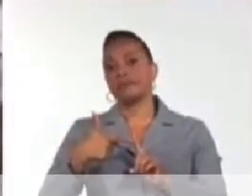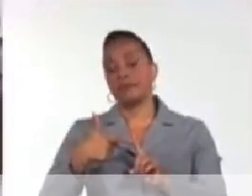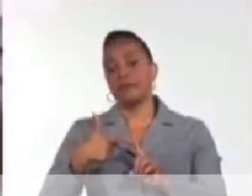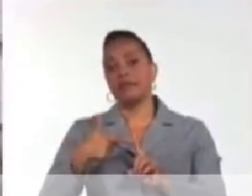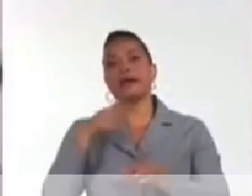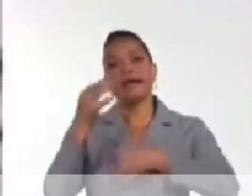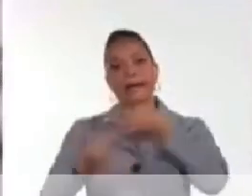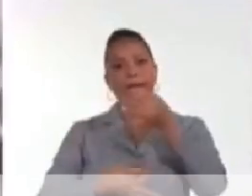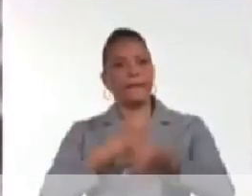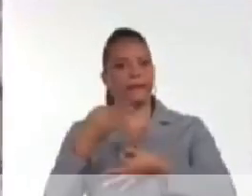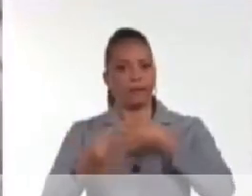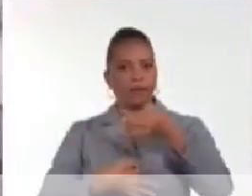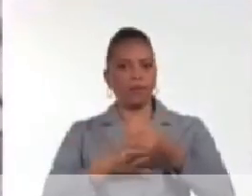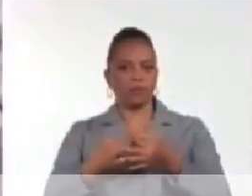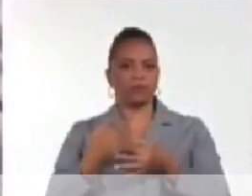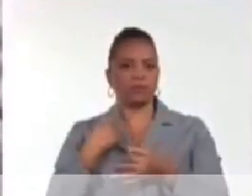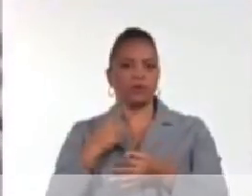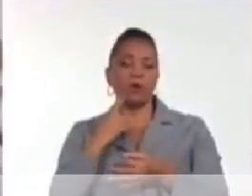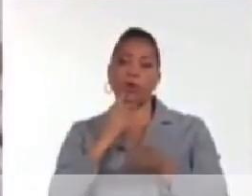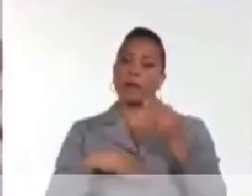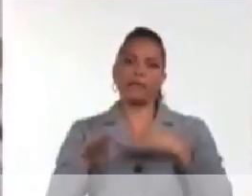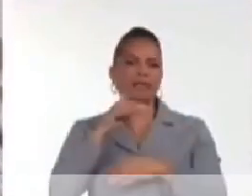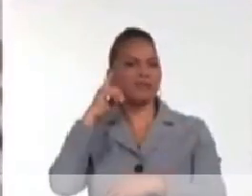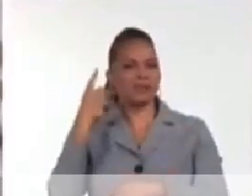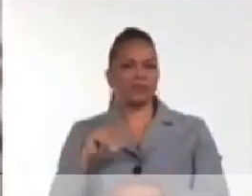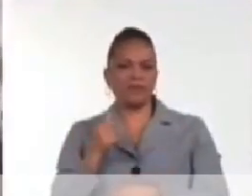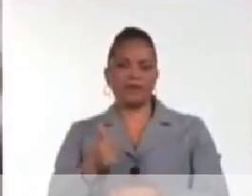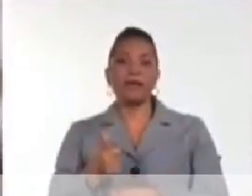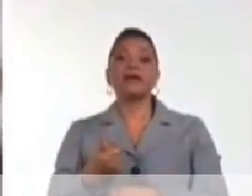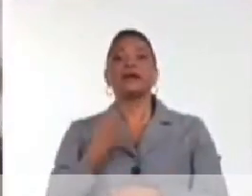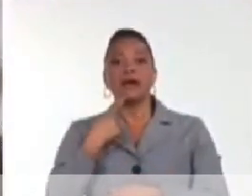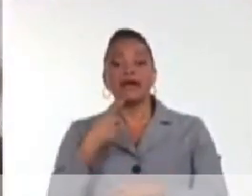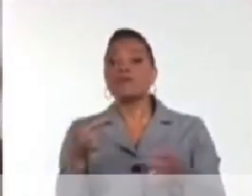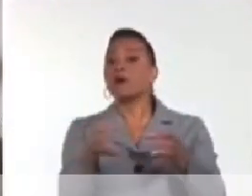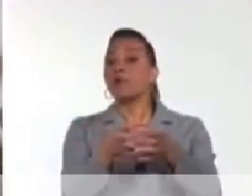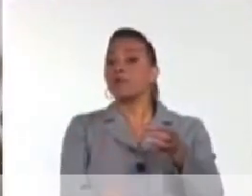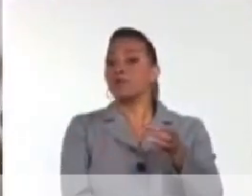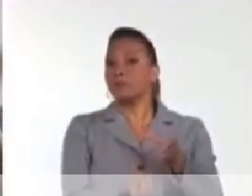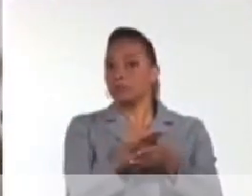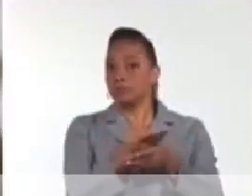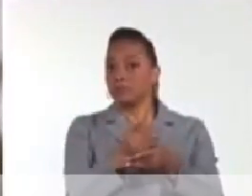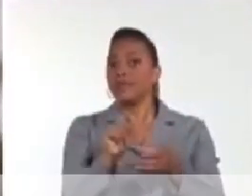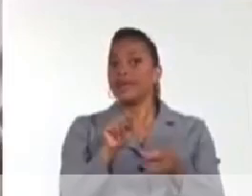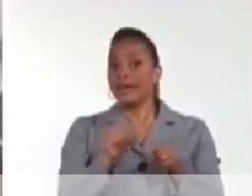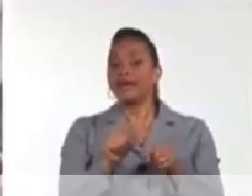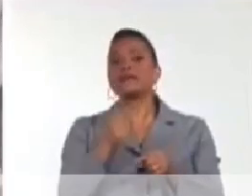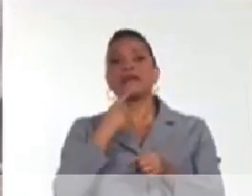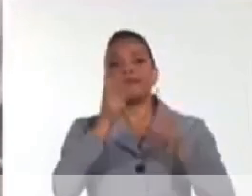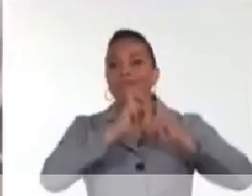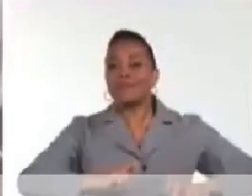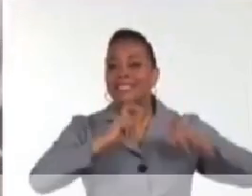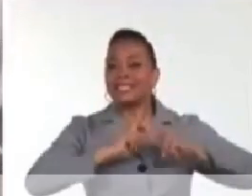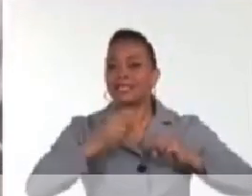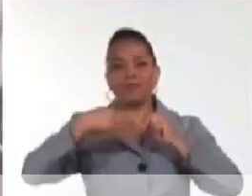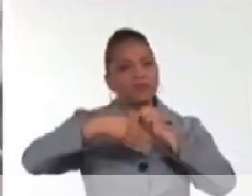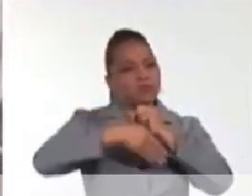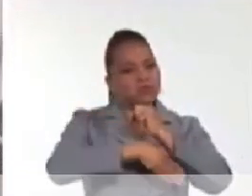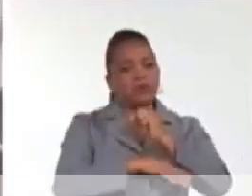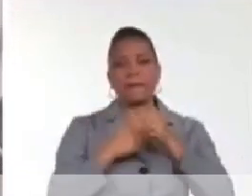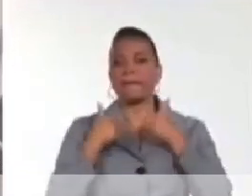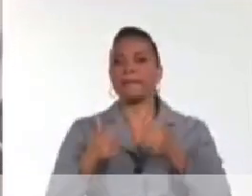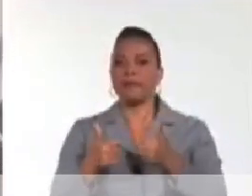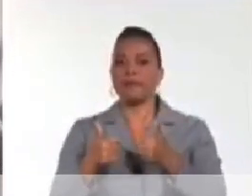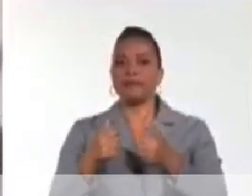hay una, o fue la ministra, que hay una comisión que está, yo sugiero que esa comisión depure bien este problema y se defina.